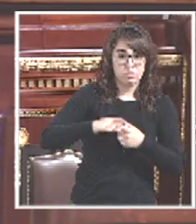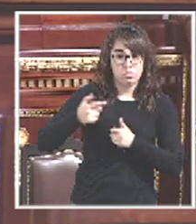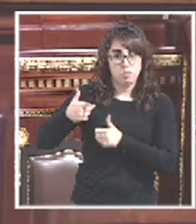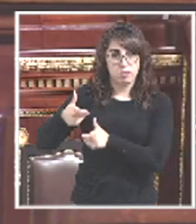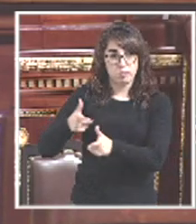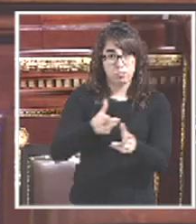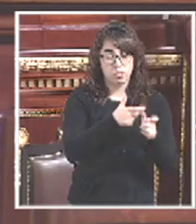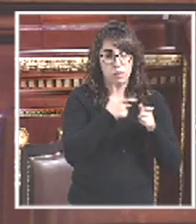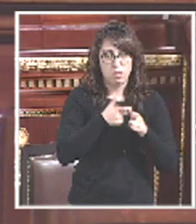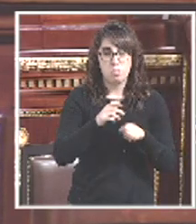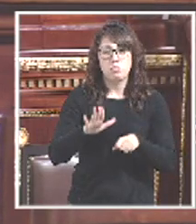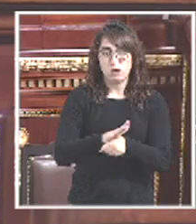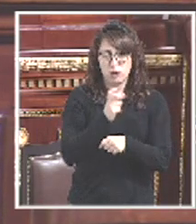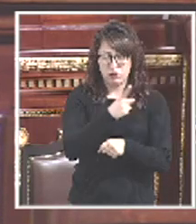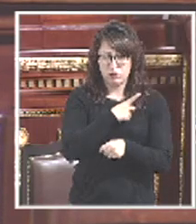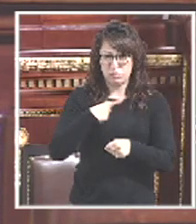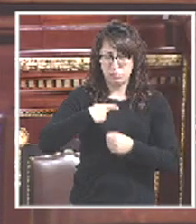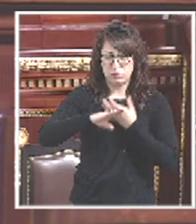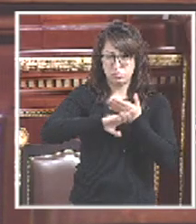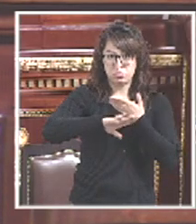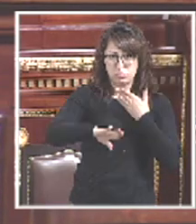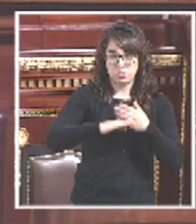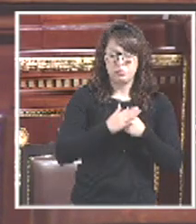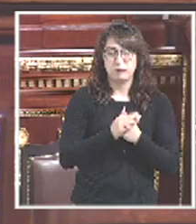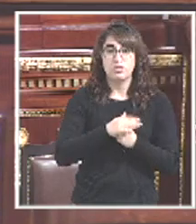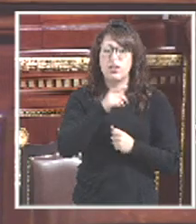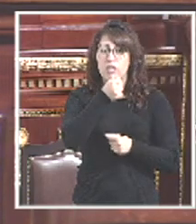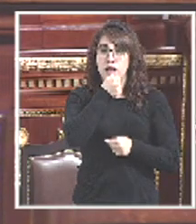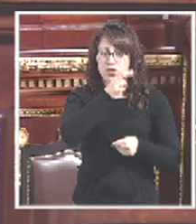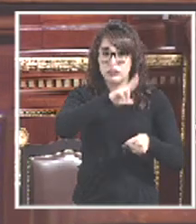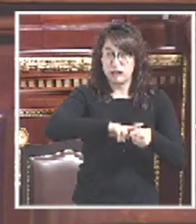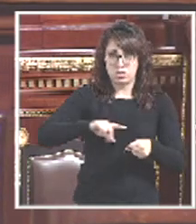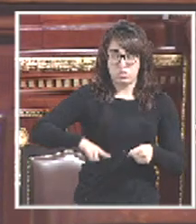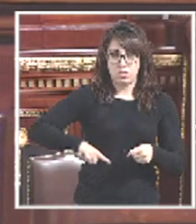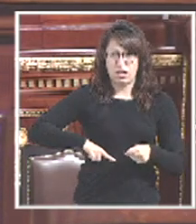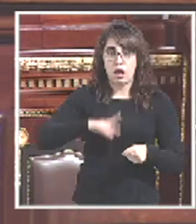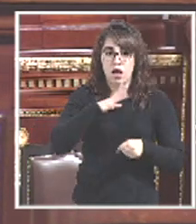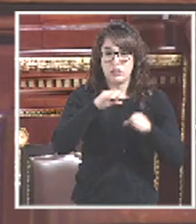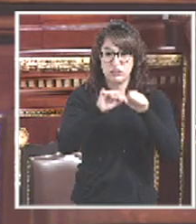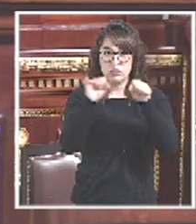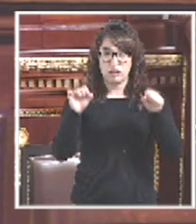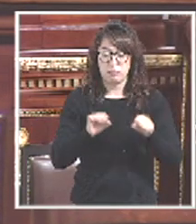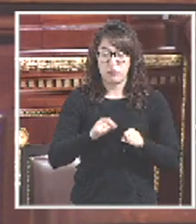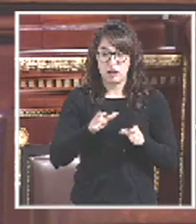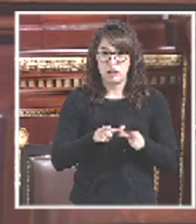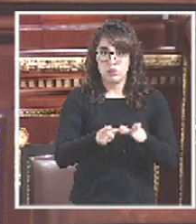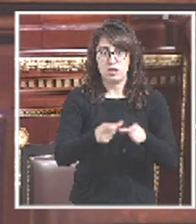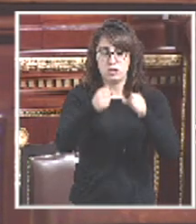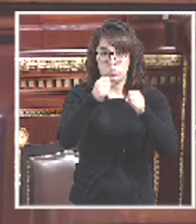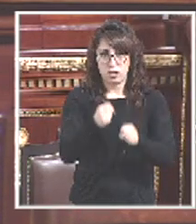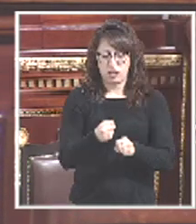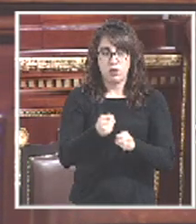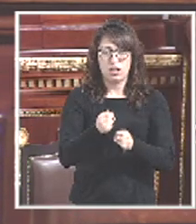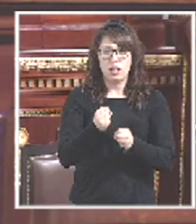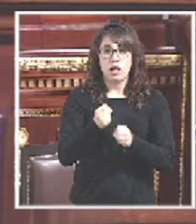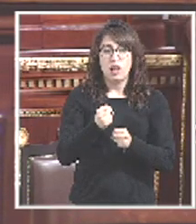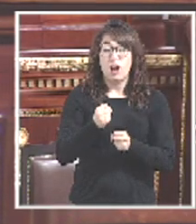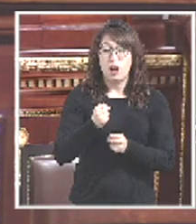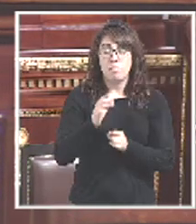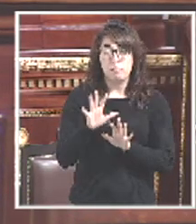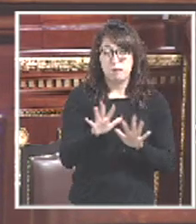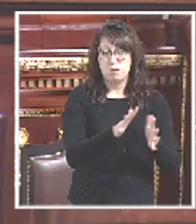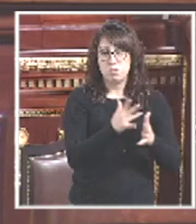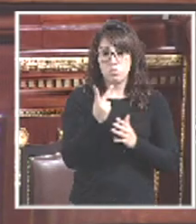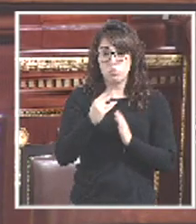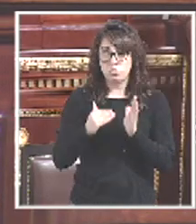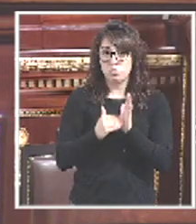prevención. De acuerdo con el Secretariado Ejecutivo del Sistema Nacional de Seguridad Pública, en la última década ingresaron casi 2,5